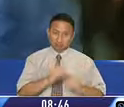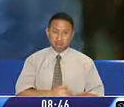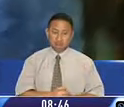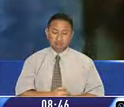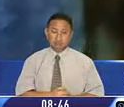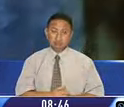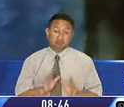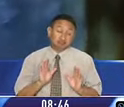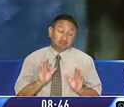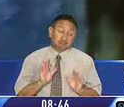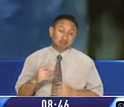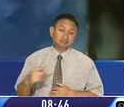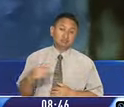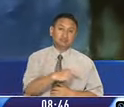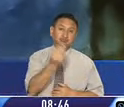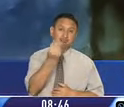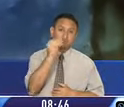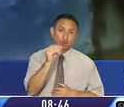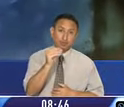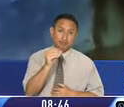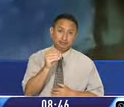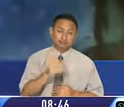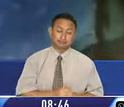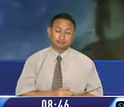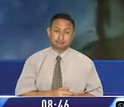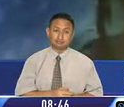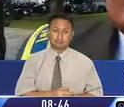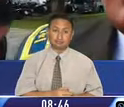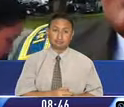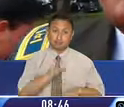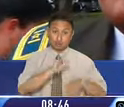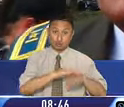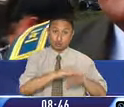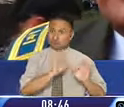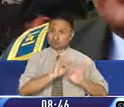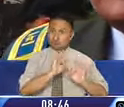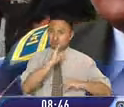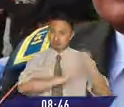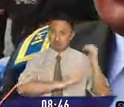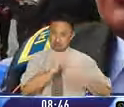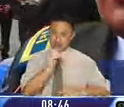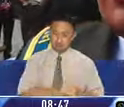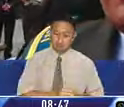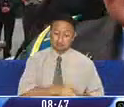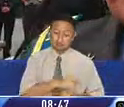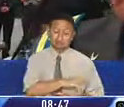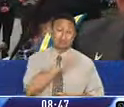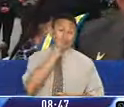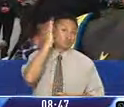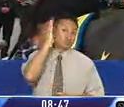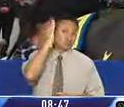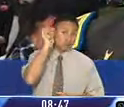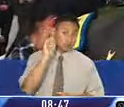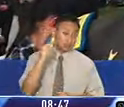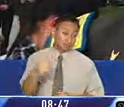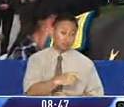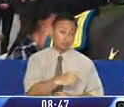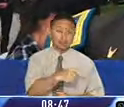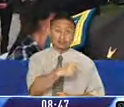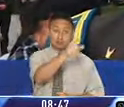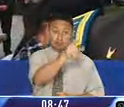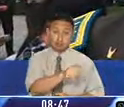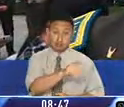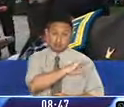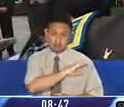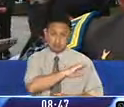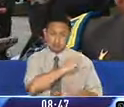Aparentemente la menor de edad sería una víctima colateral. La menor de edad ha sido presumiblemente pareja sentimental de el